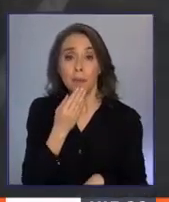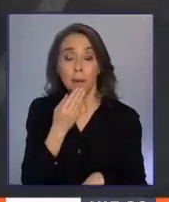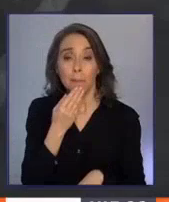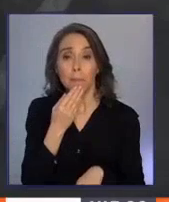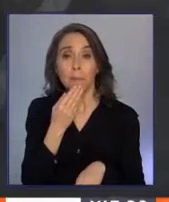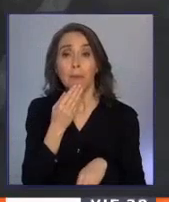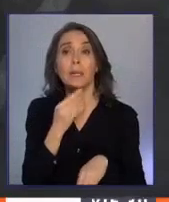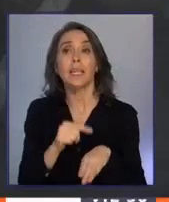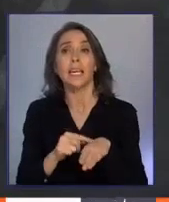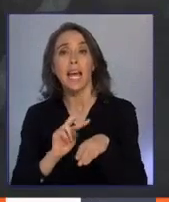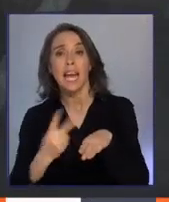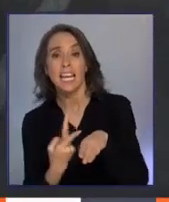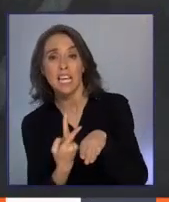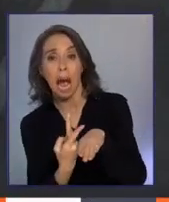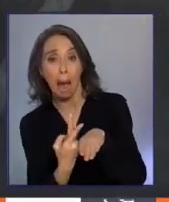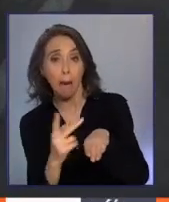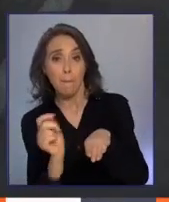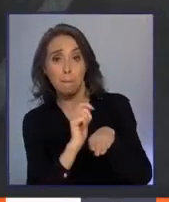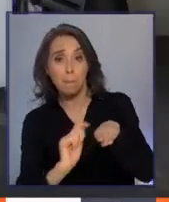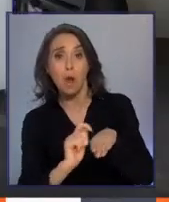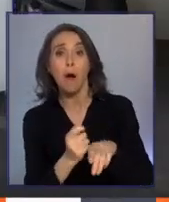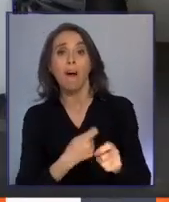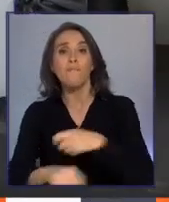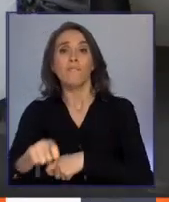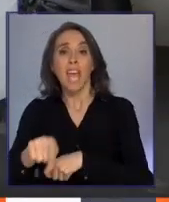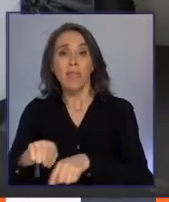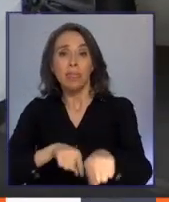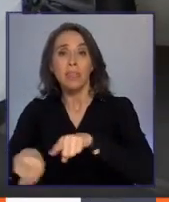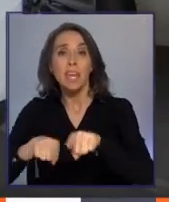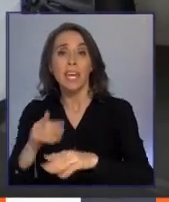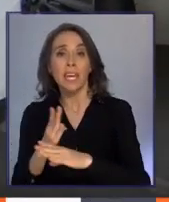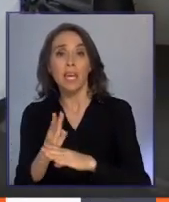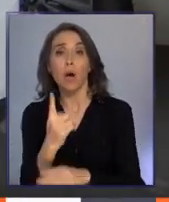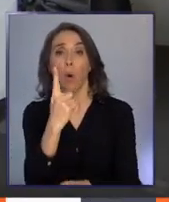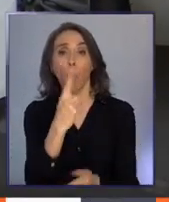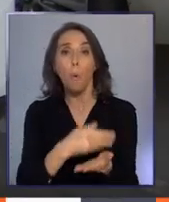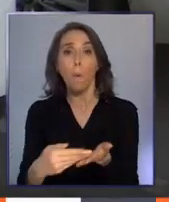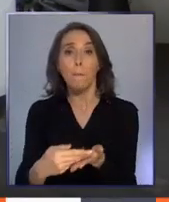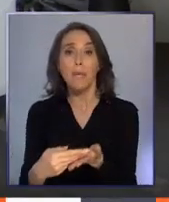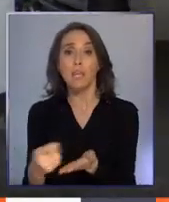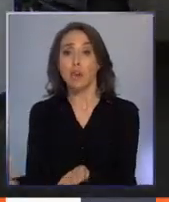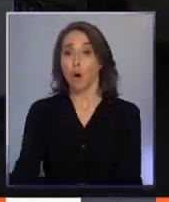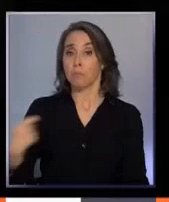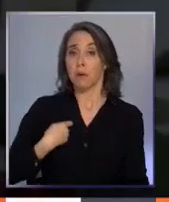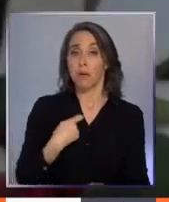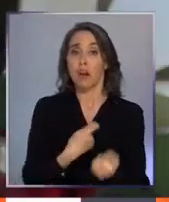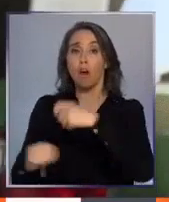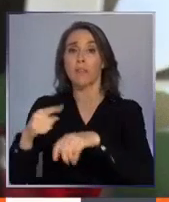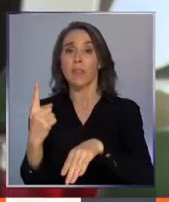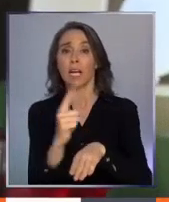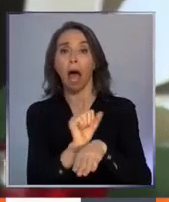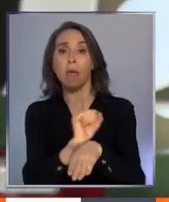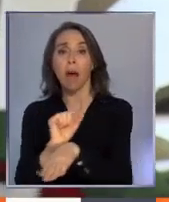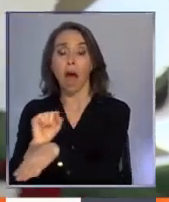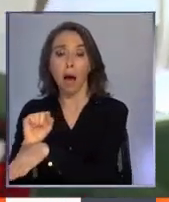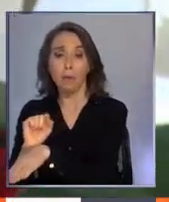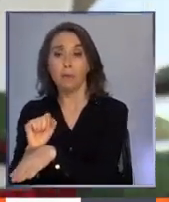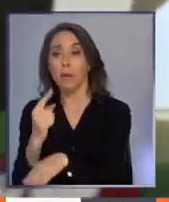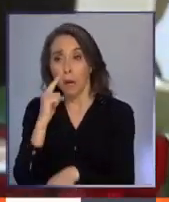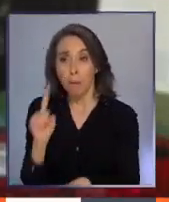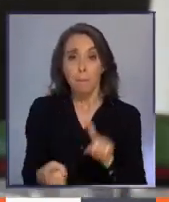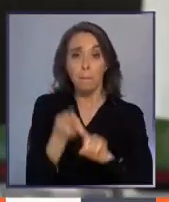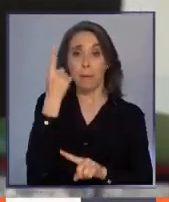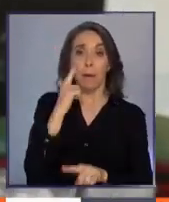sido tratados para ser vendidos en el mismo lugar por 1 millón de pesos cada uno. ¿Es primera vez que se topan con que en las carreras